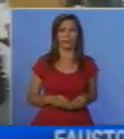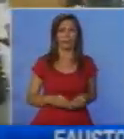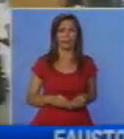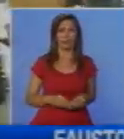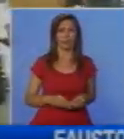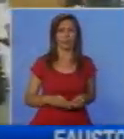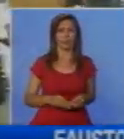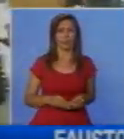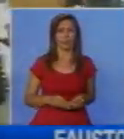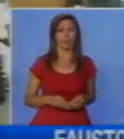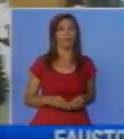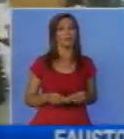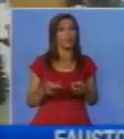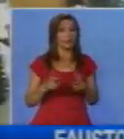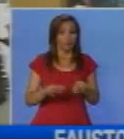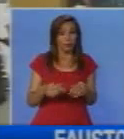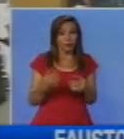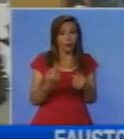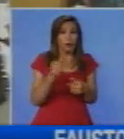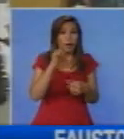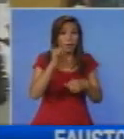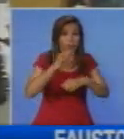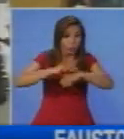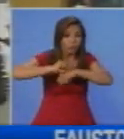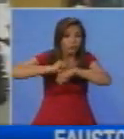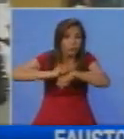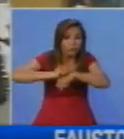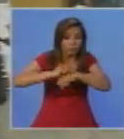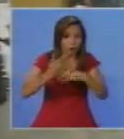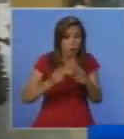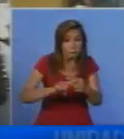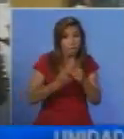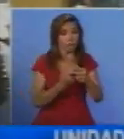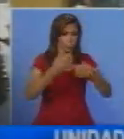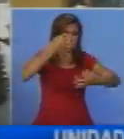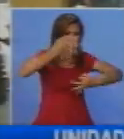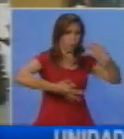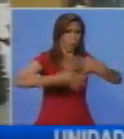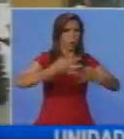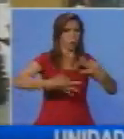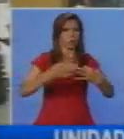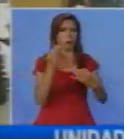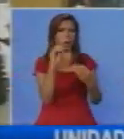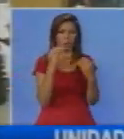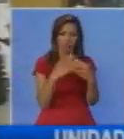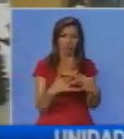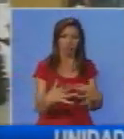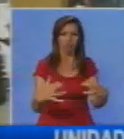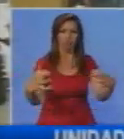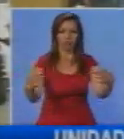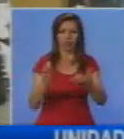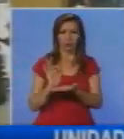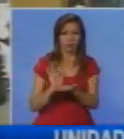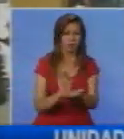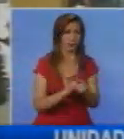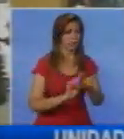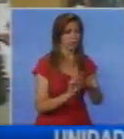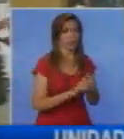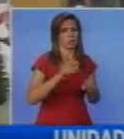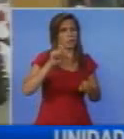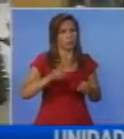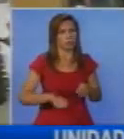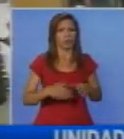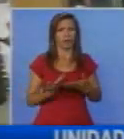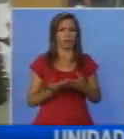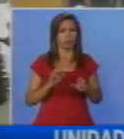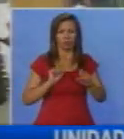Bien, les comentábamos que en instantes está ya por comenzar la audiencia propiamente de juicio. Esta tarde se realizará, en donde cada uno de los